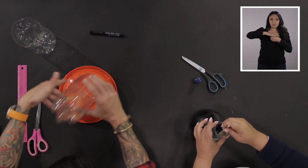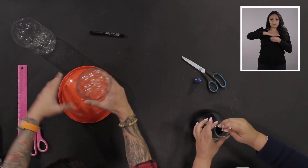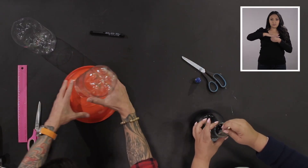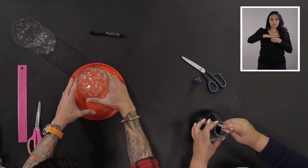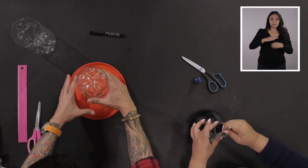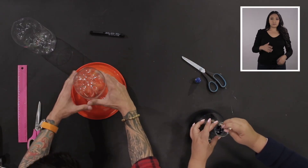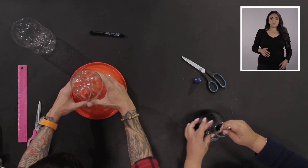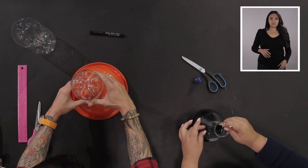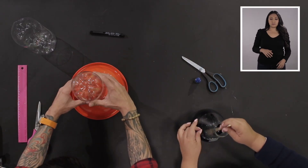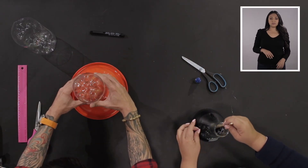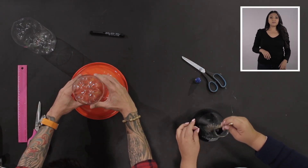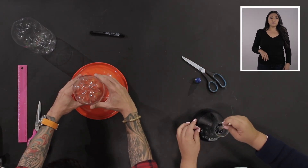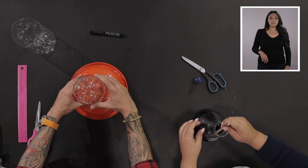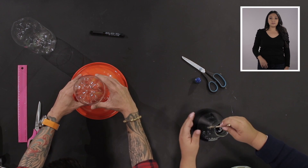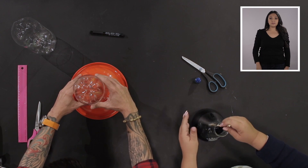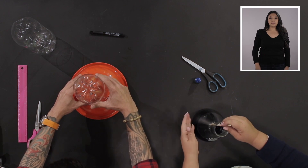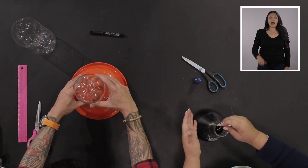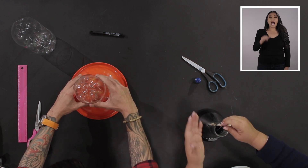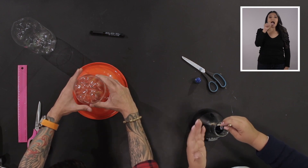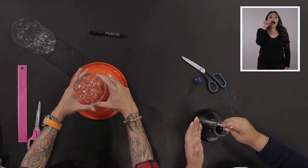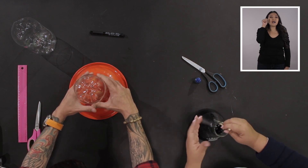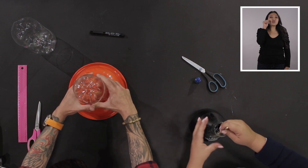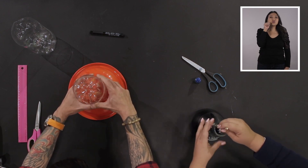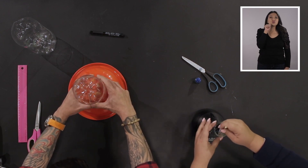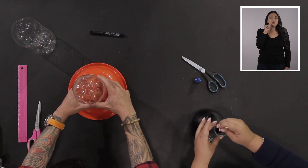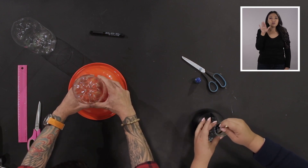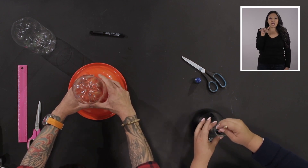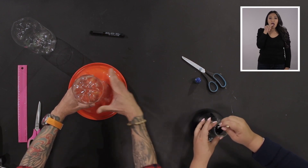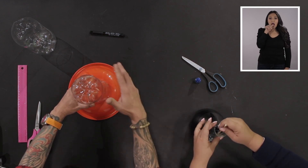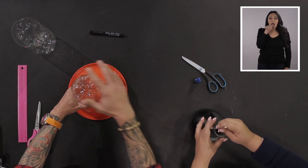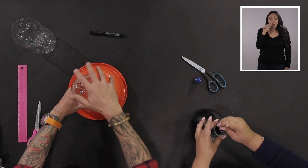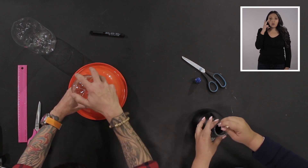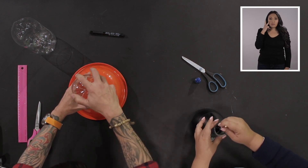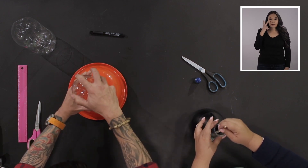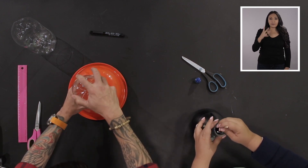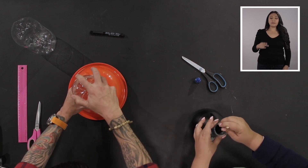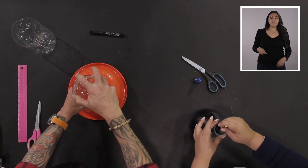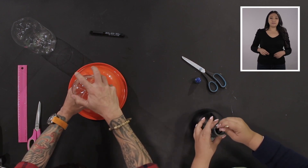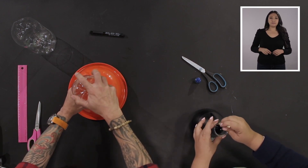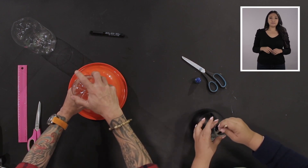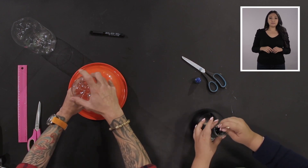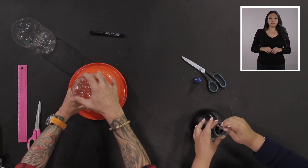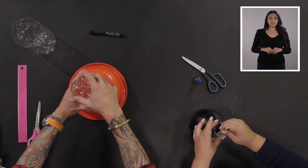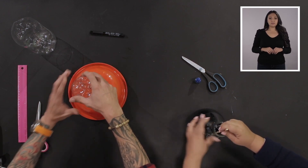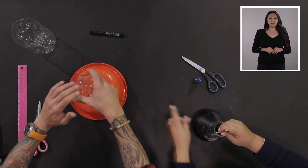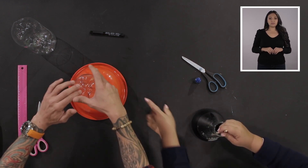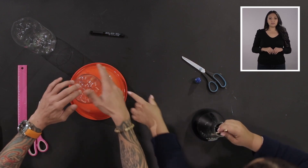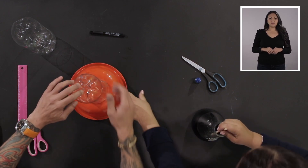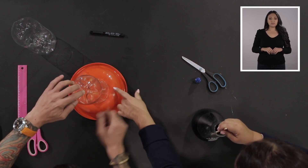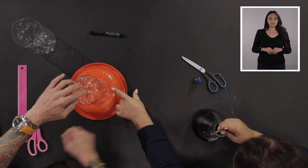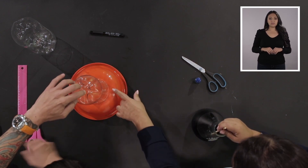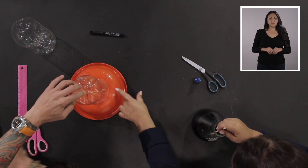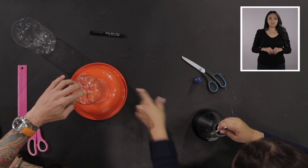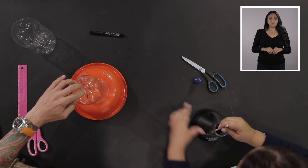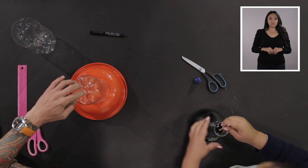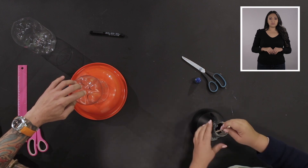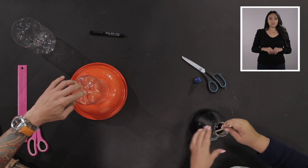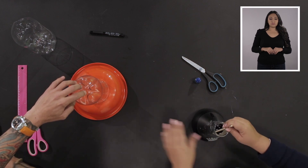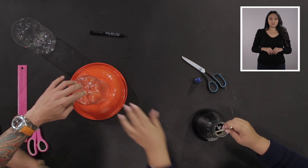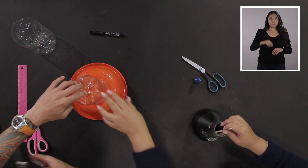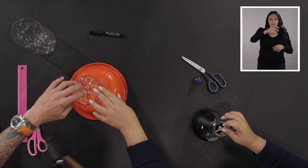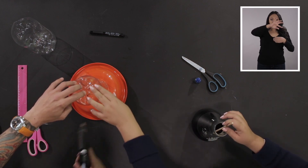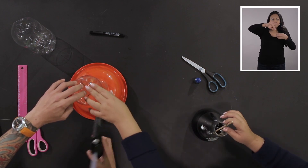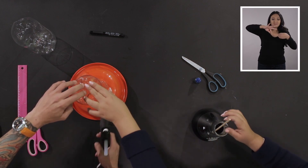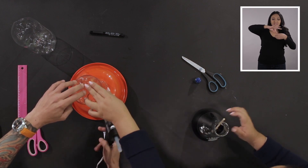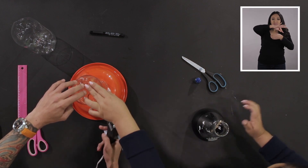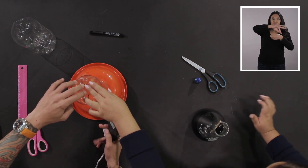agua bien fácil, azul para que podamos mirar cómo se eleva en la balanza. Perfecto. Si tal vez pones